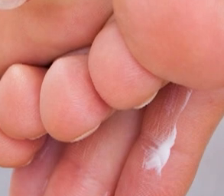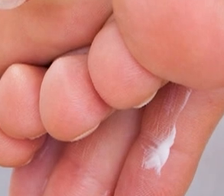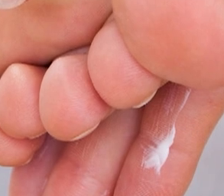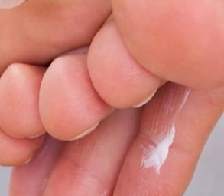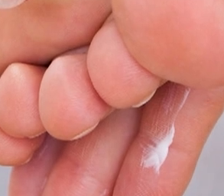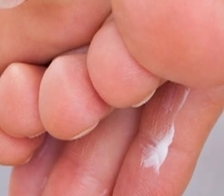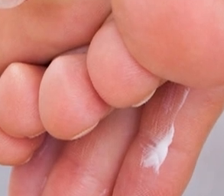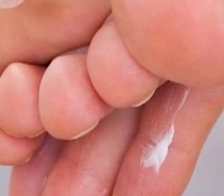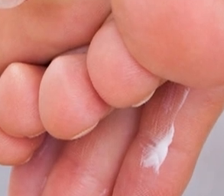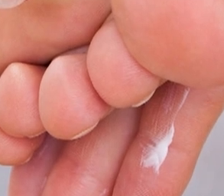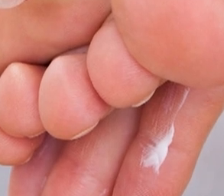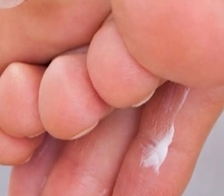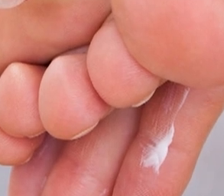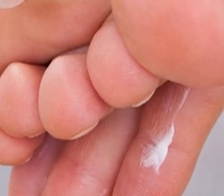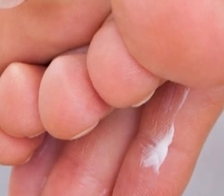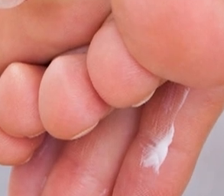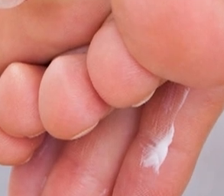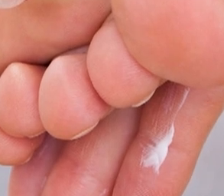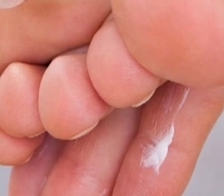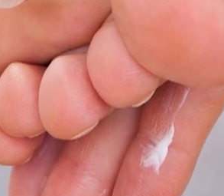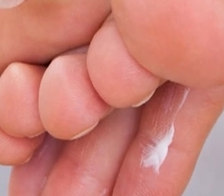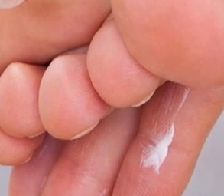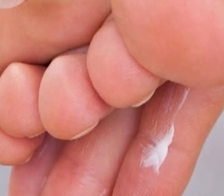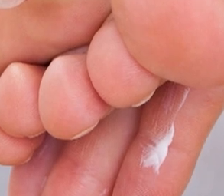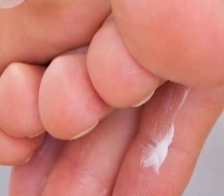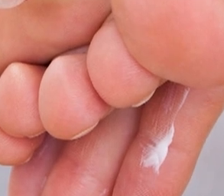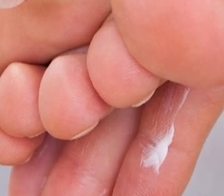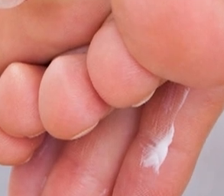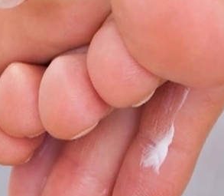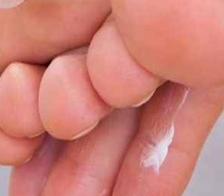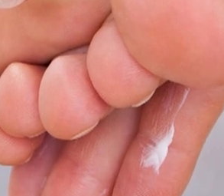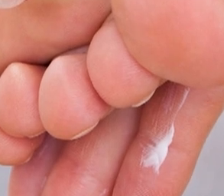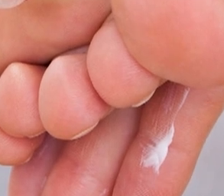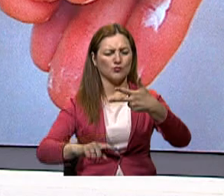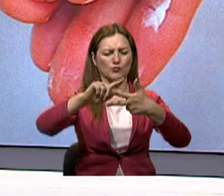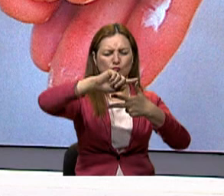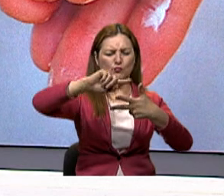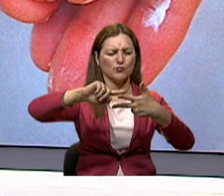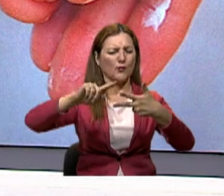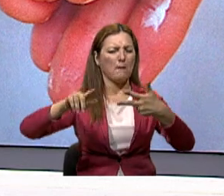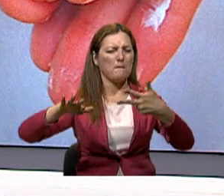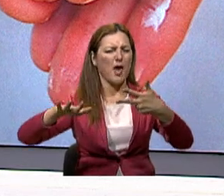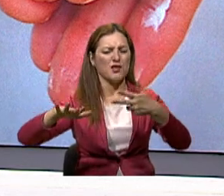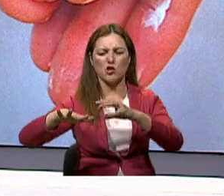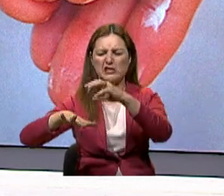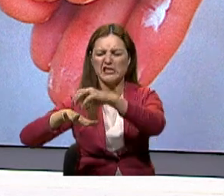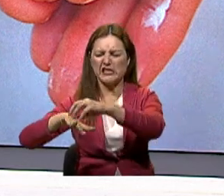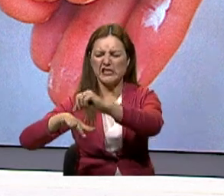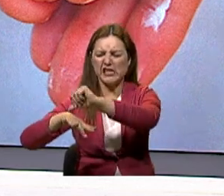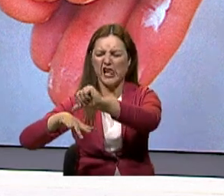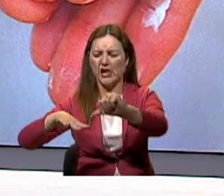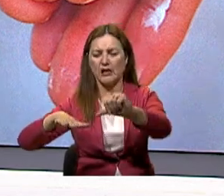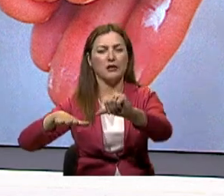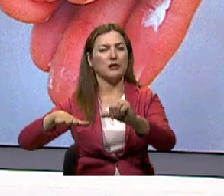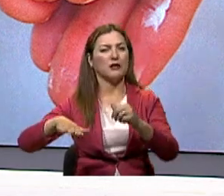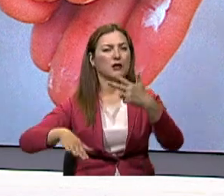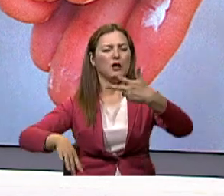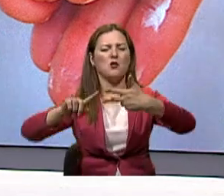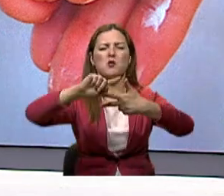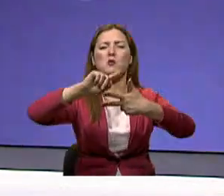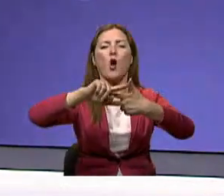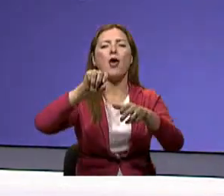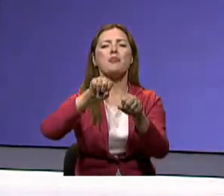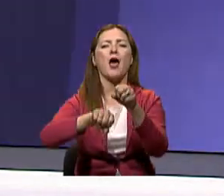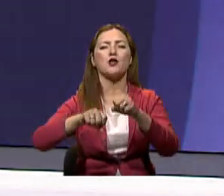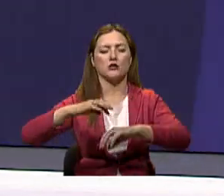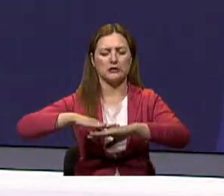neuropática, después la isquémica y después de la neuroisquémica. Este pie diabético neuropático resulta de los daños de los nervios